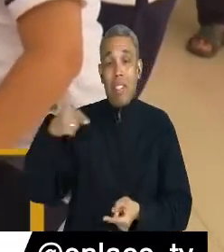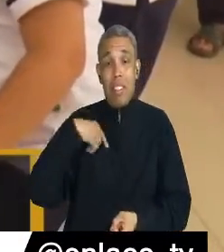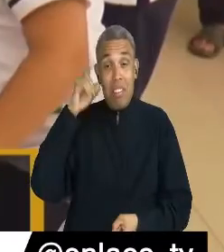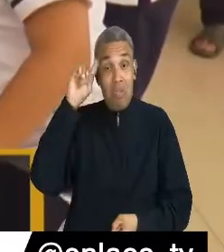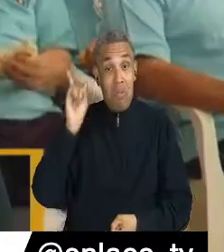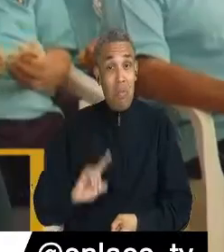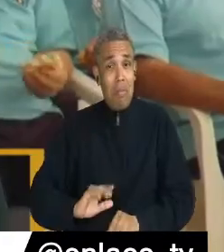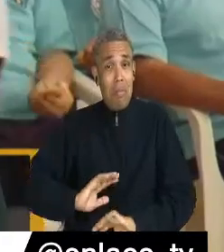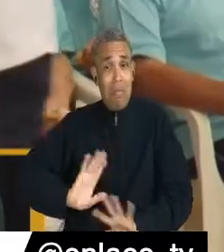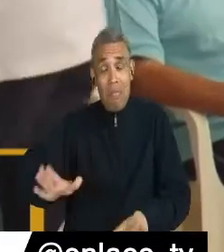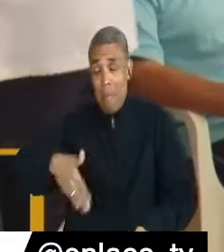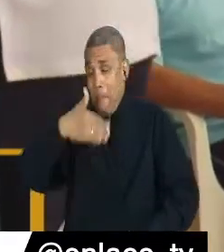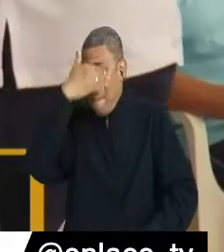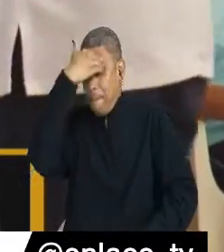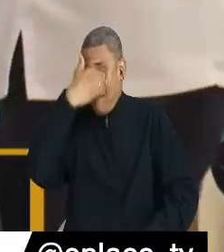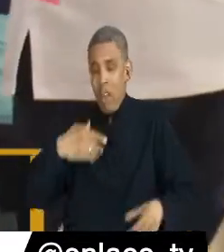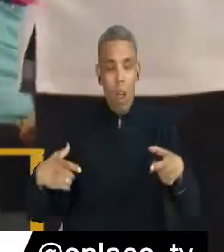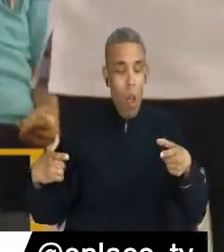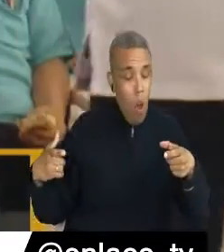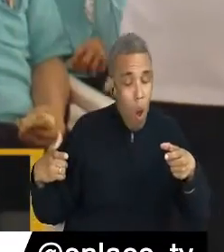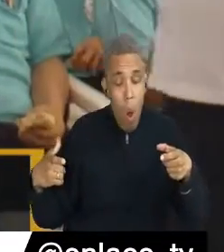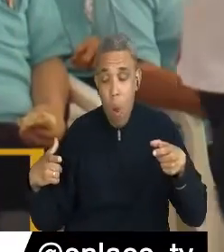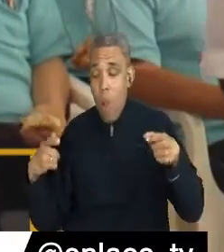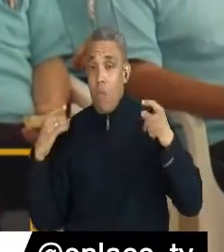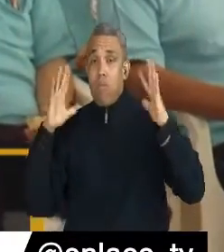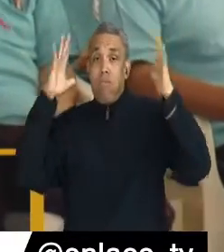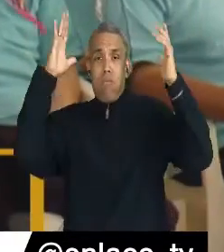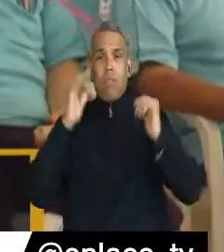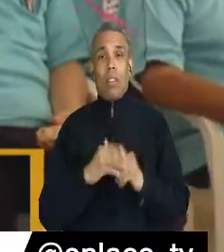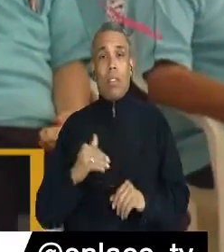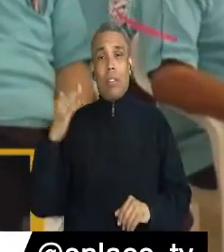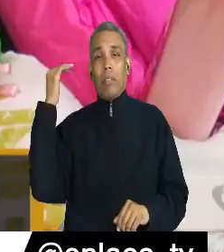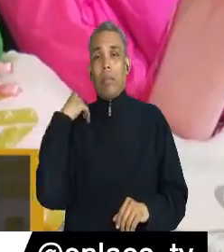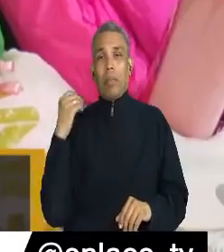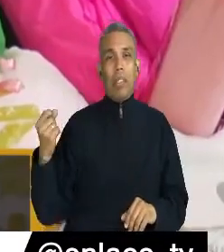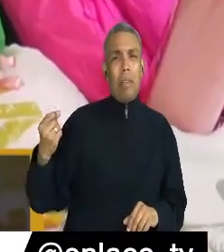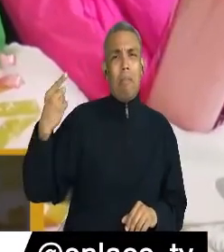un cumpleaños en noviembre